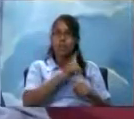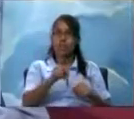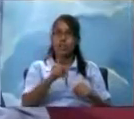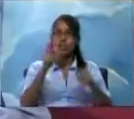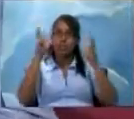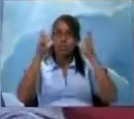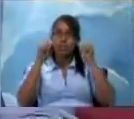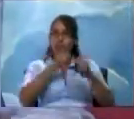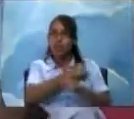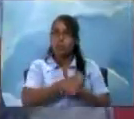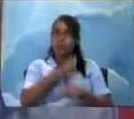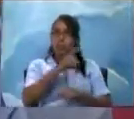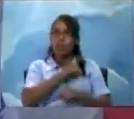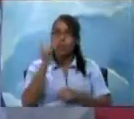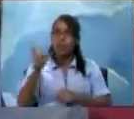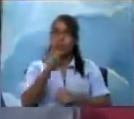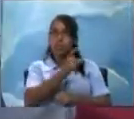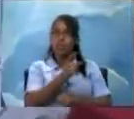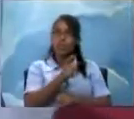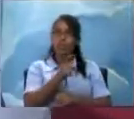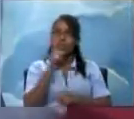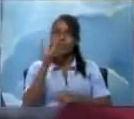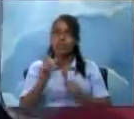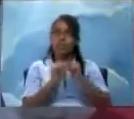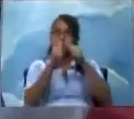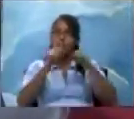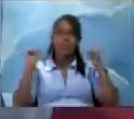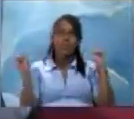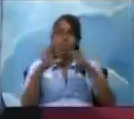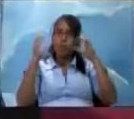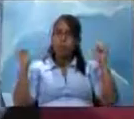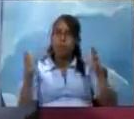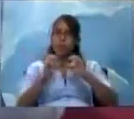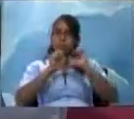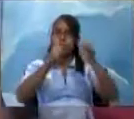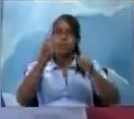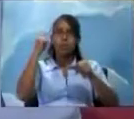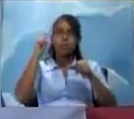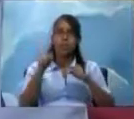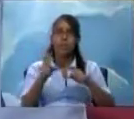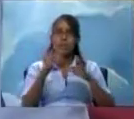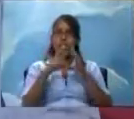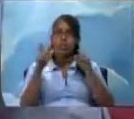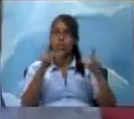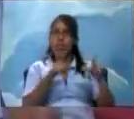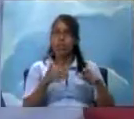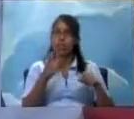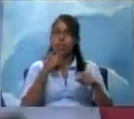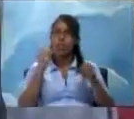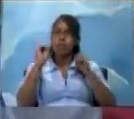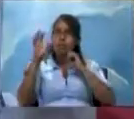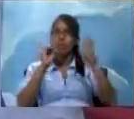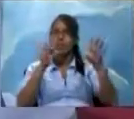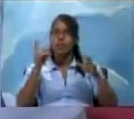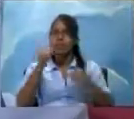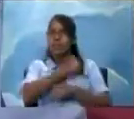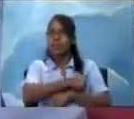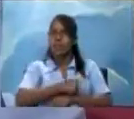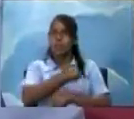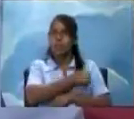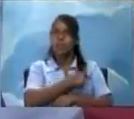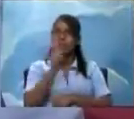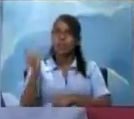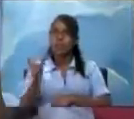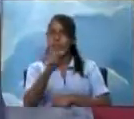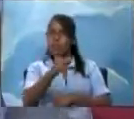escucha es el lamento de las personas. La gente empieza a alborotarse, empiezan por aquí y para allá. Alborotado y